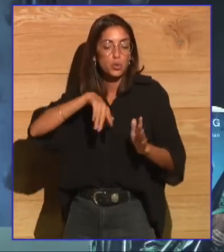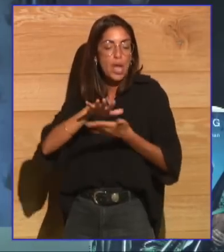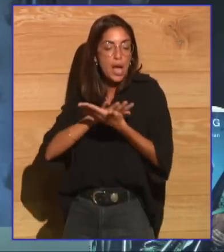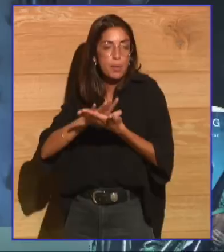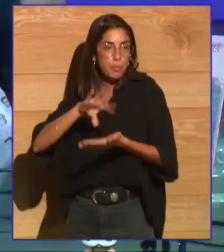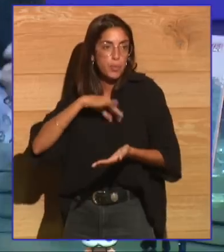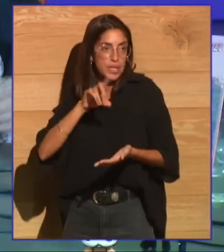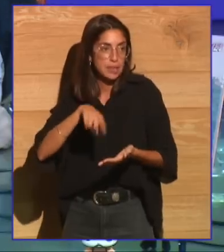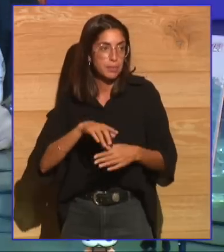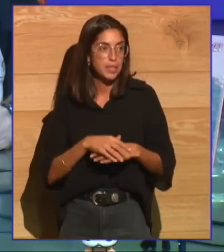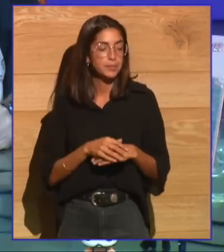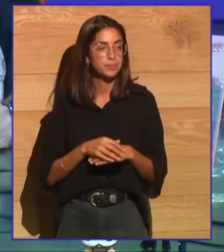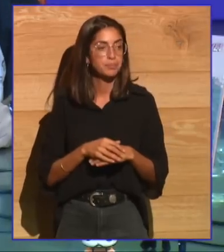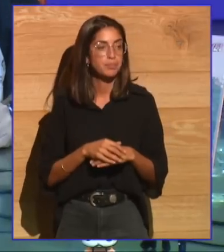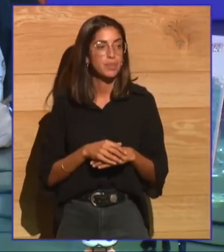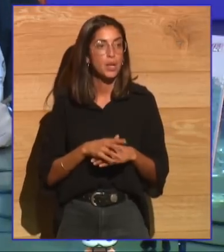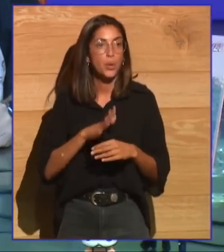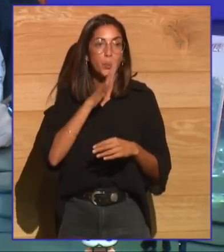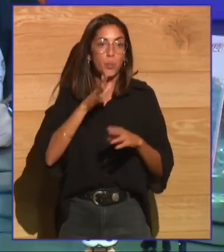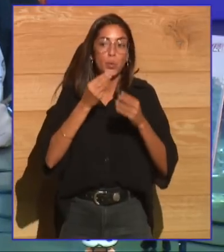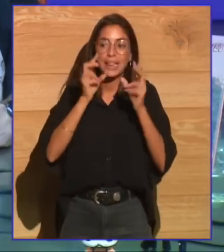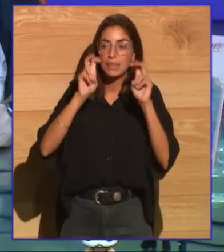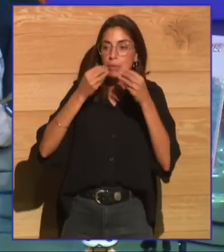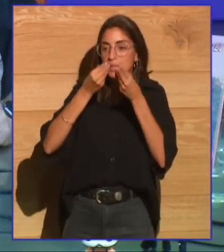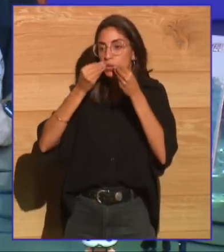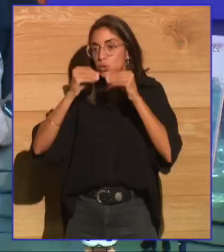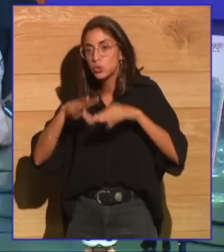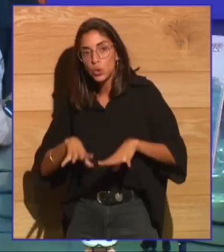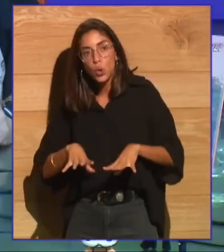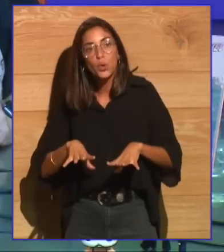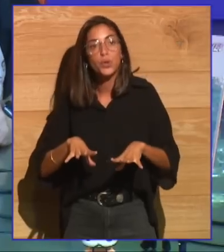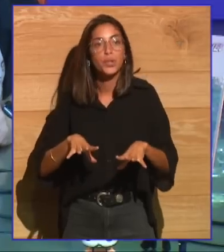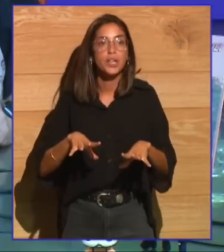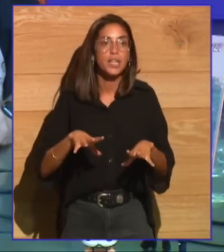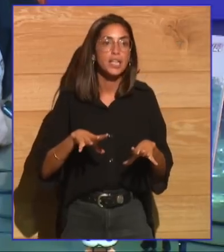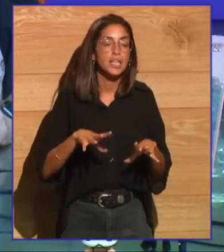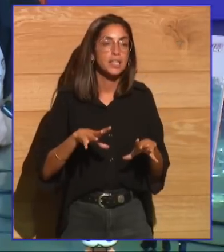productores por meter una música por de toda la historia que envolvió su